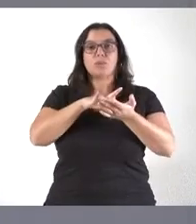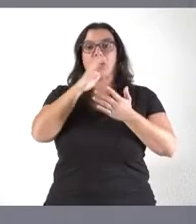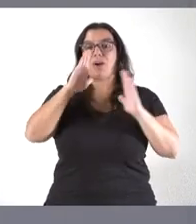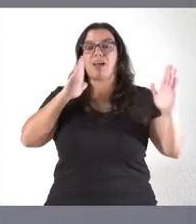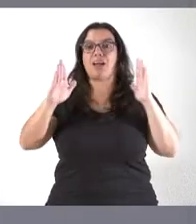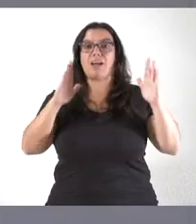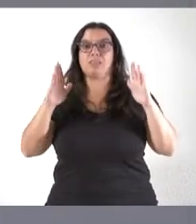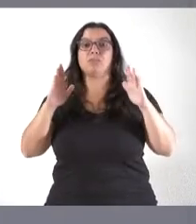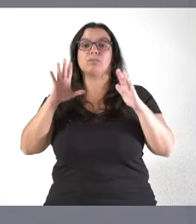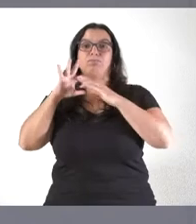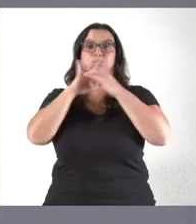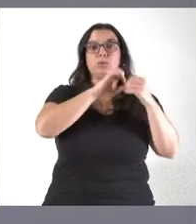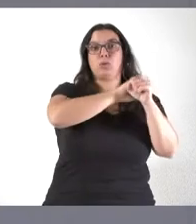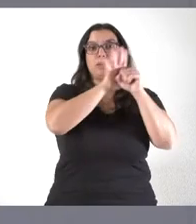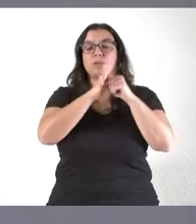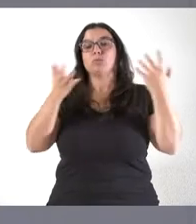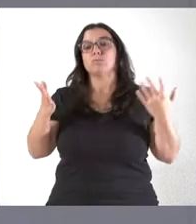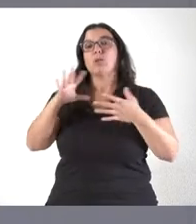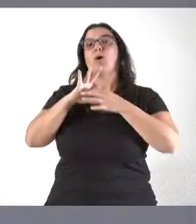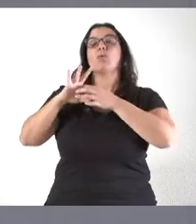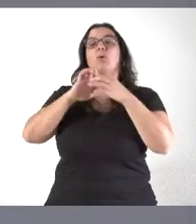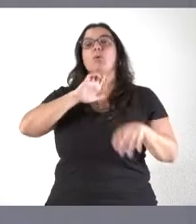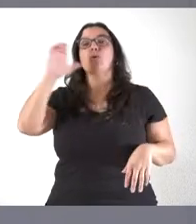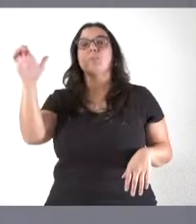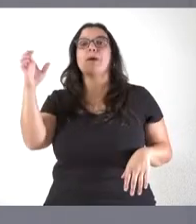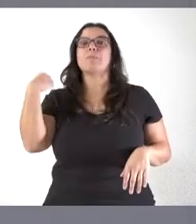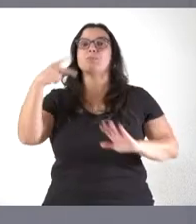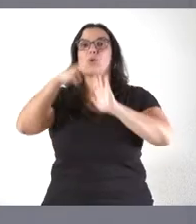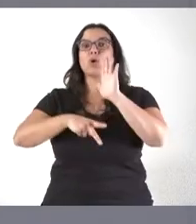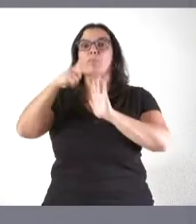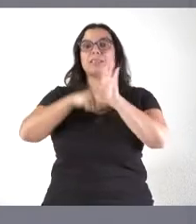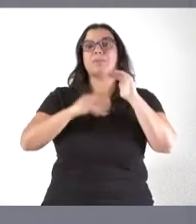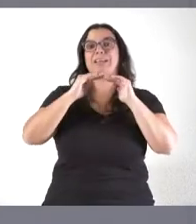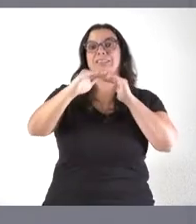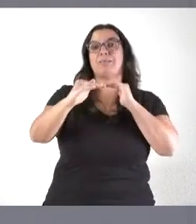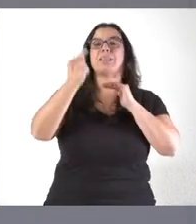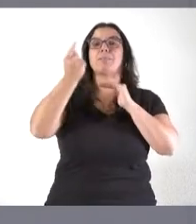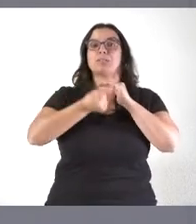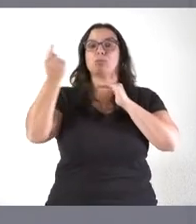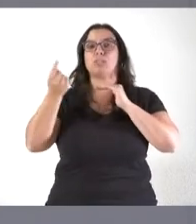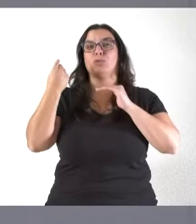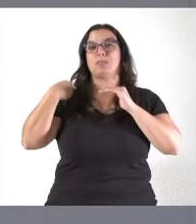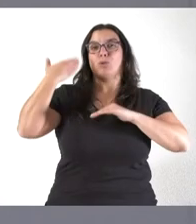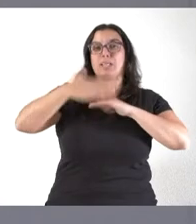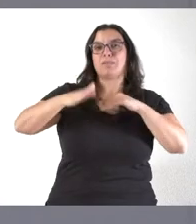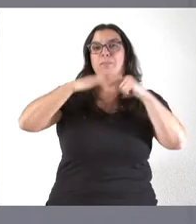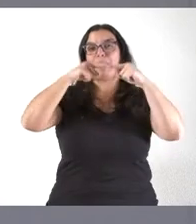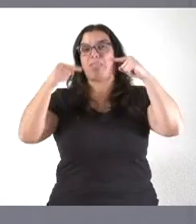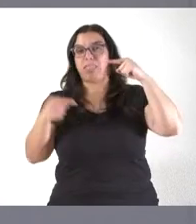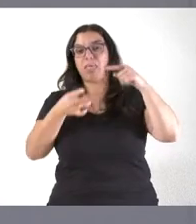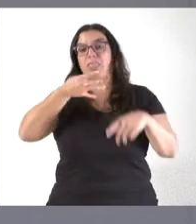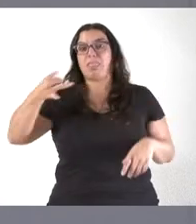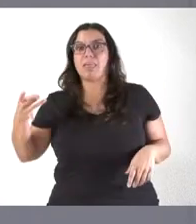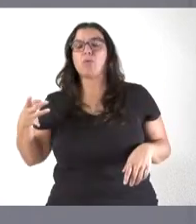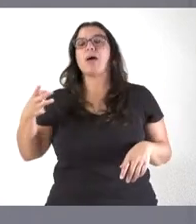vinculados a la pandemia la Unión Europea dejó sin vigencia las normas de estabilidad presupuestaria pero esta vigencia podría dar